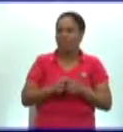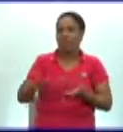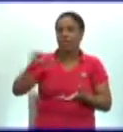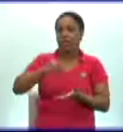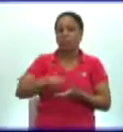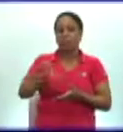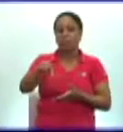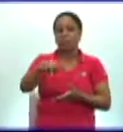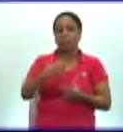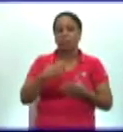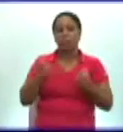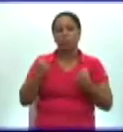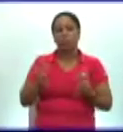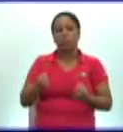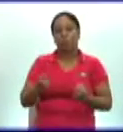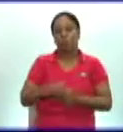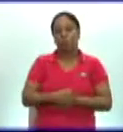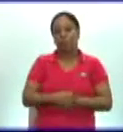cuerpo?